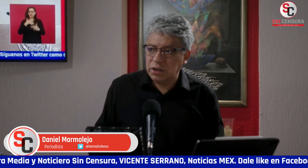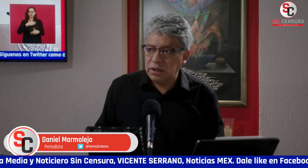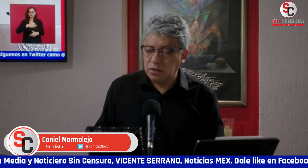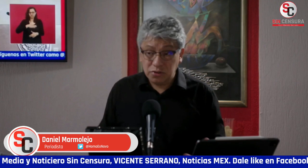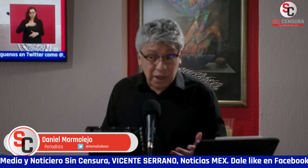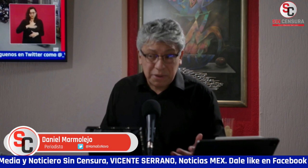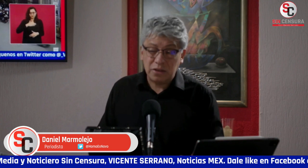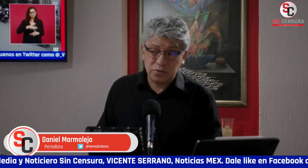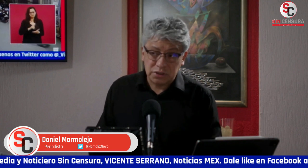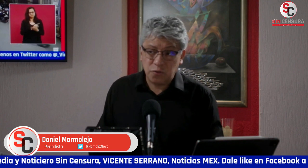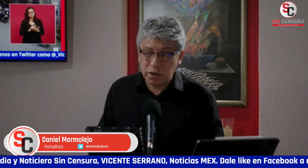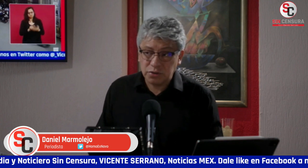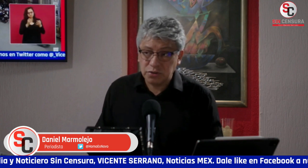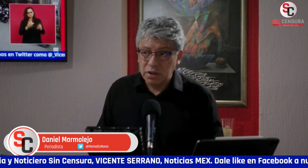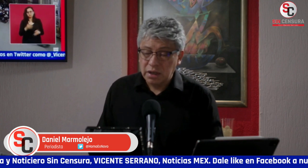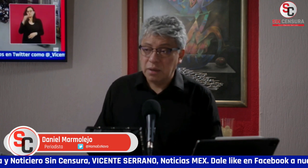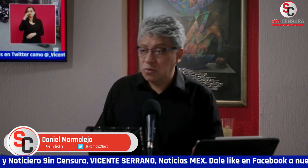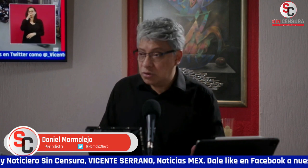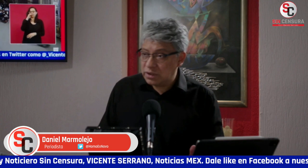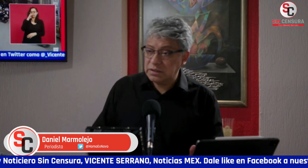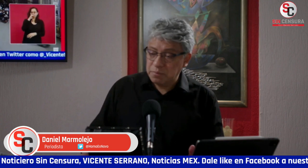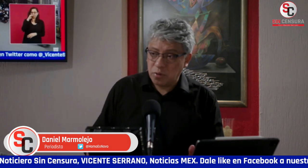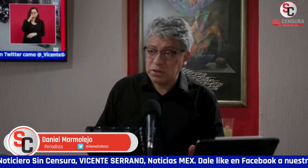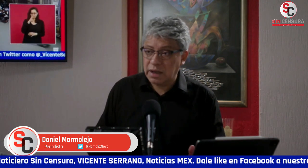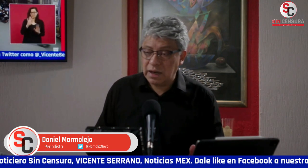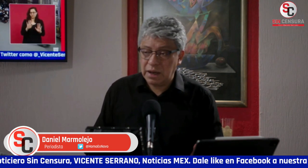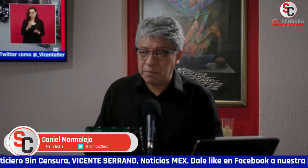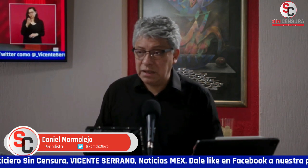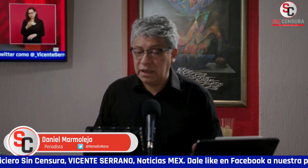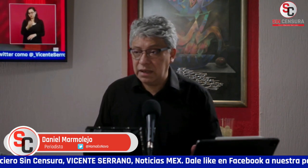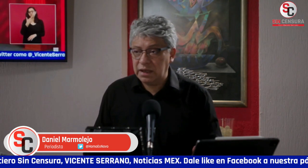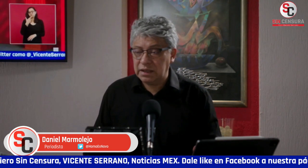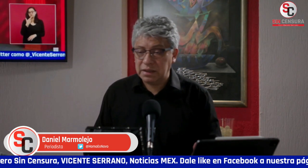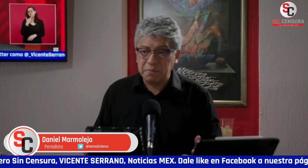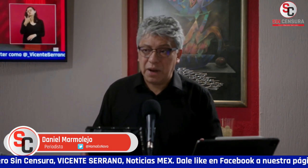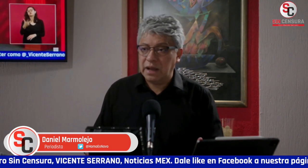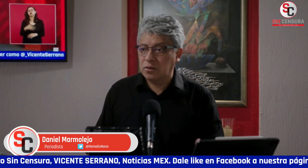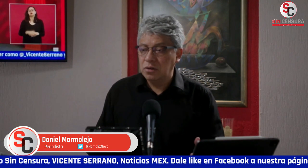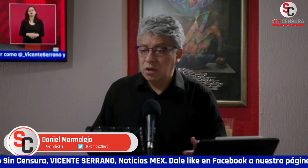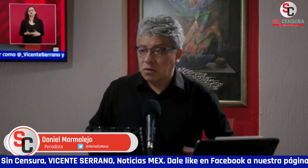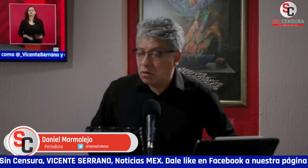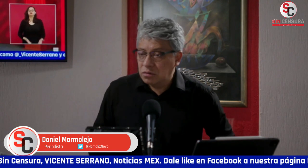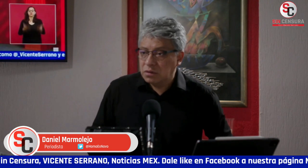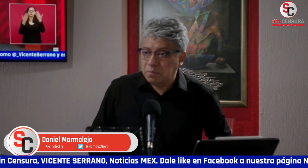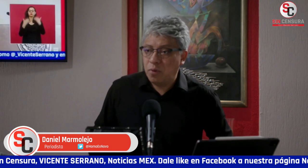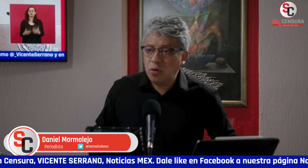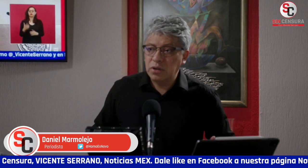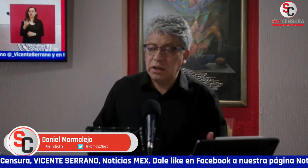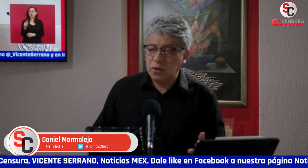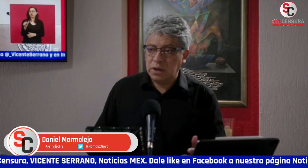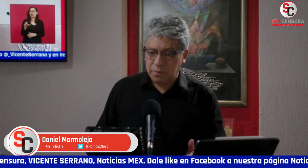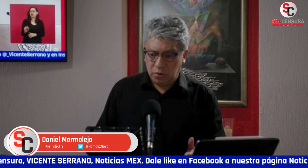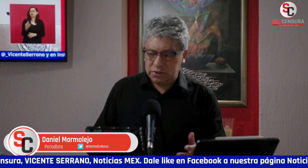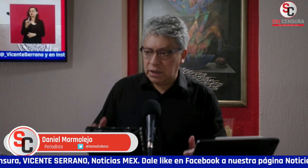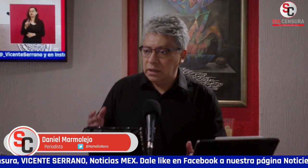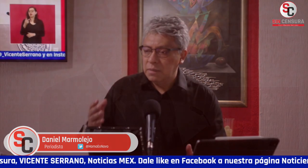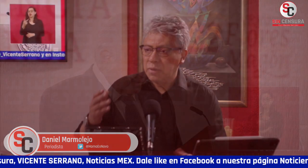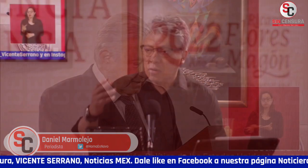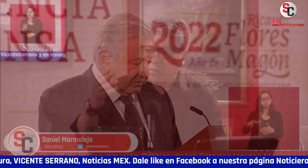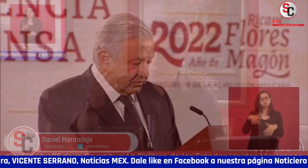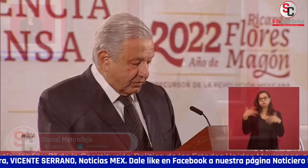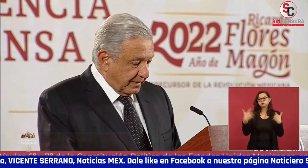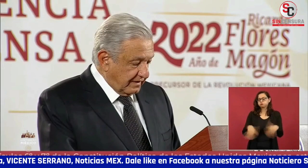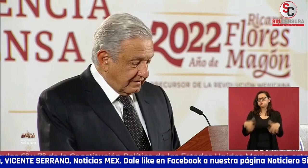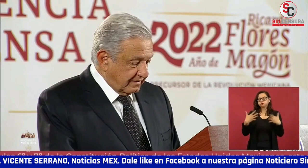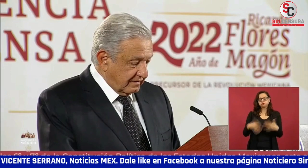ni conoce no sabe de los esfuerzos que muchos hacen por llegar a la mañanera temprano con poco dinero en la bolsa